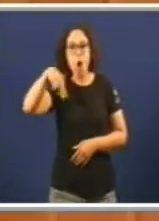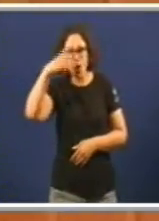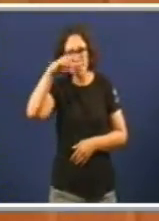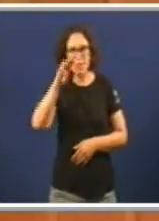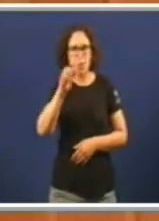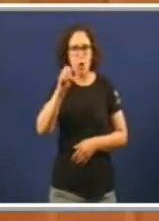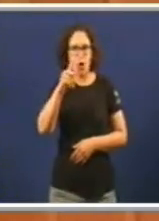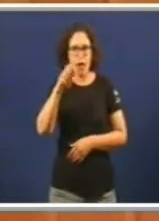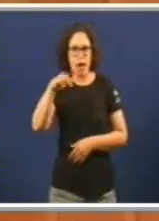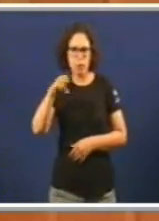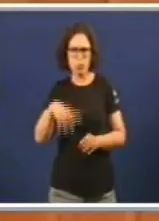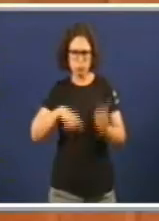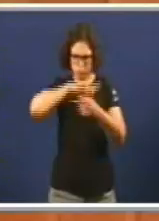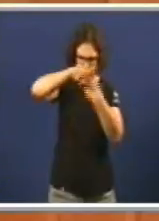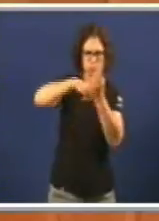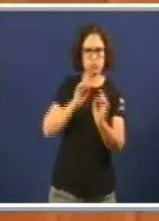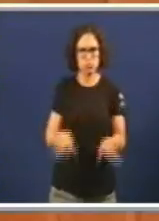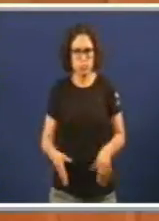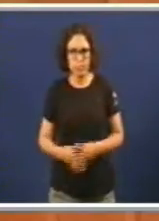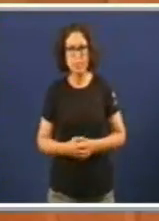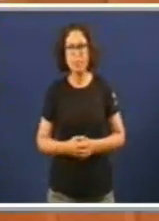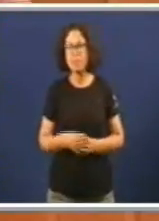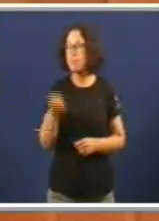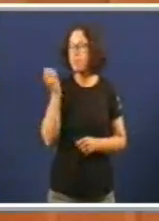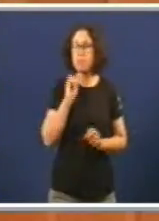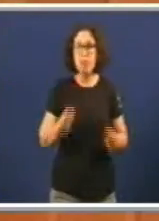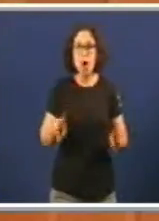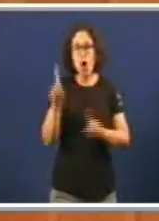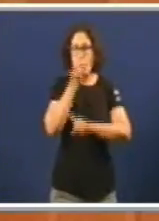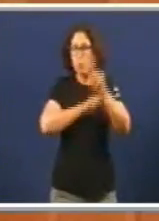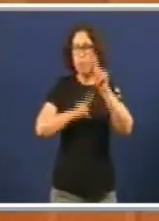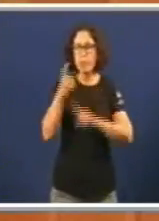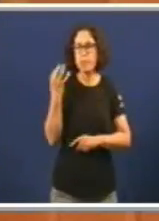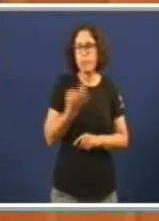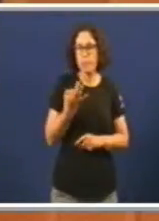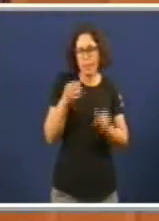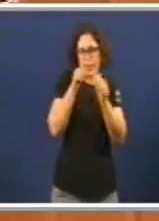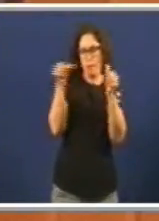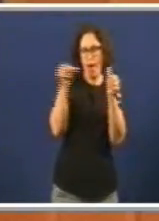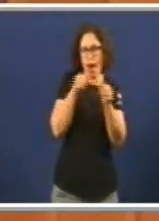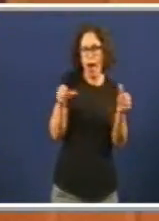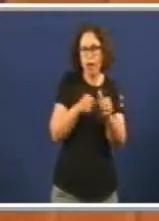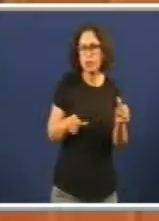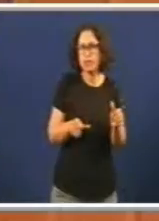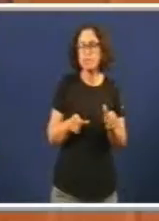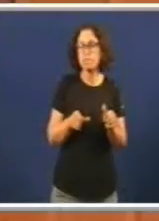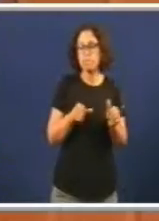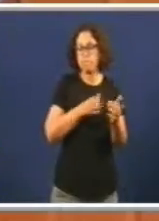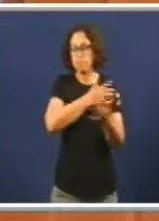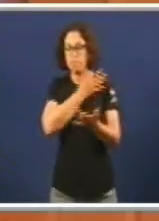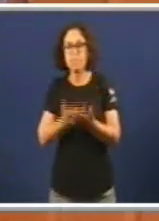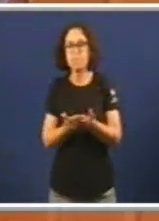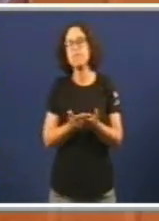tamén, non? Sabe cal foi o maior problema ao longo destas últimas semanas, señor conselleiro, e que despois na miña